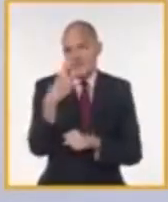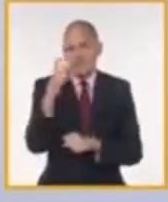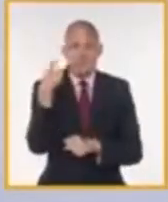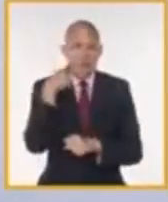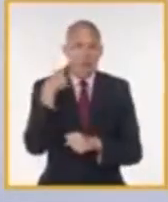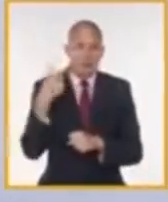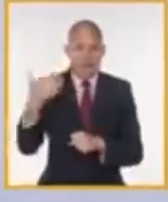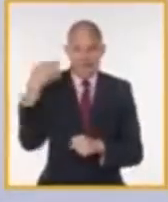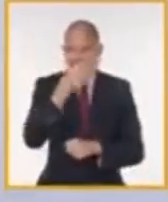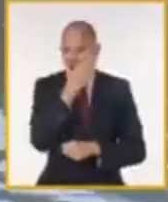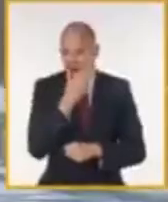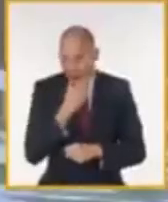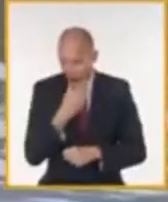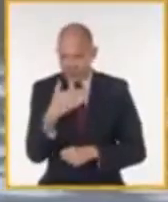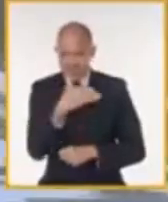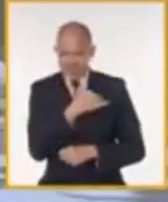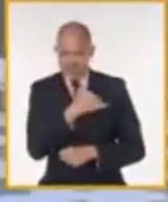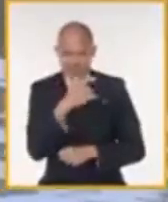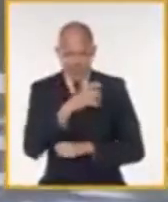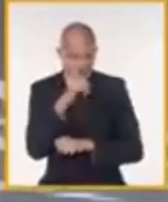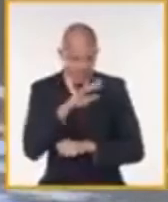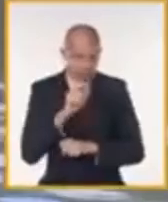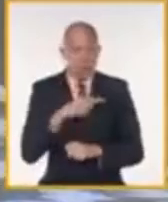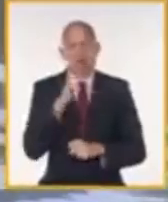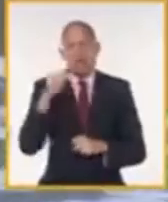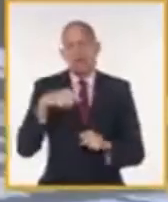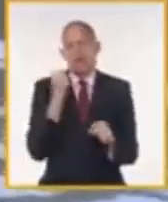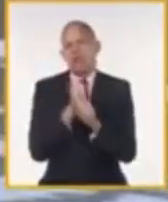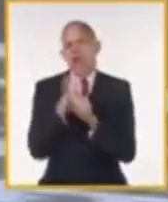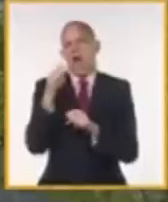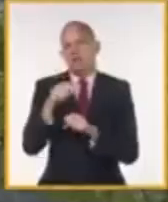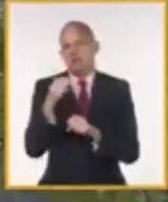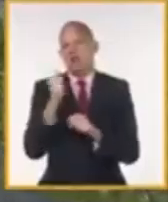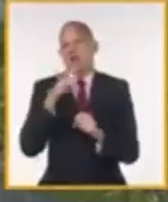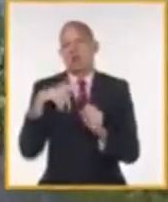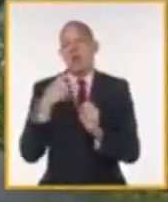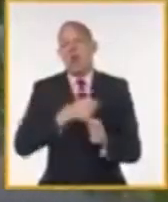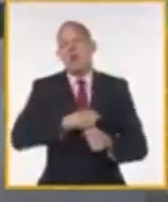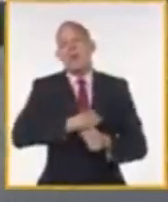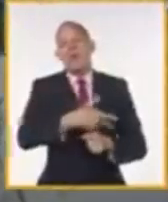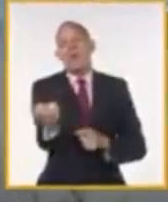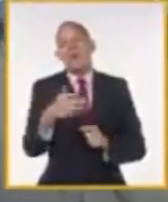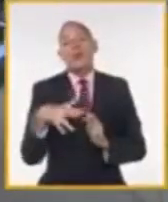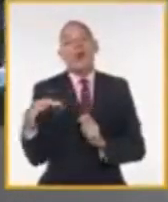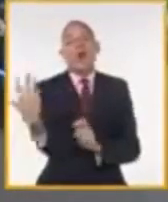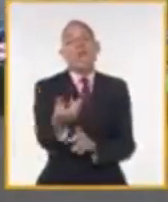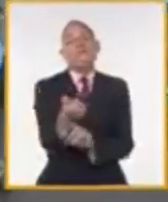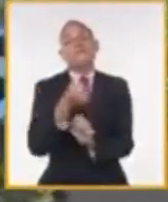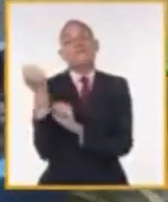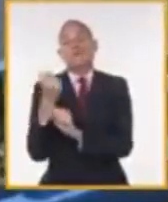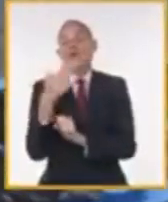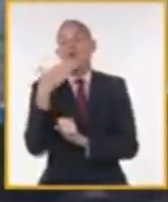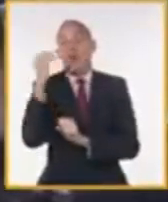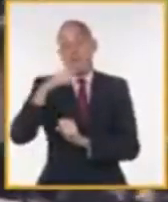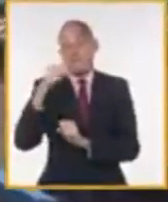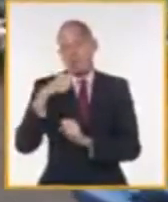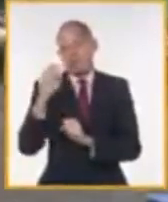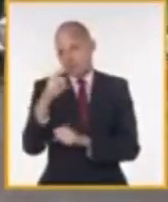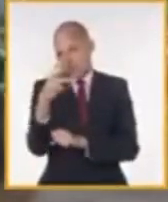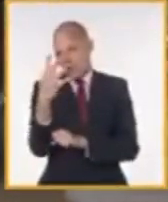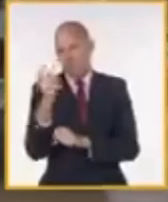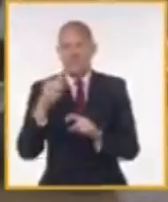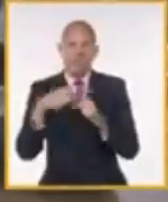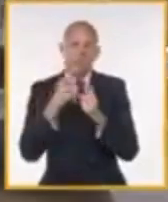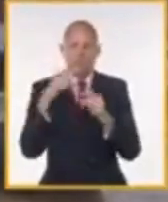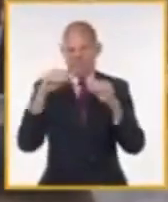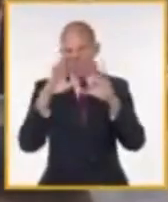servicio militar. ¿Y cuál es el horario que prefiere? No, este de por la madrugada, porque por la tarde llueve, caen truenos, vienen los